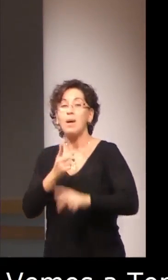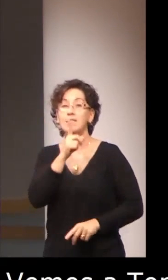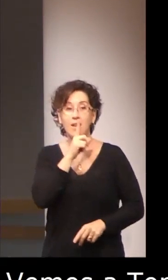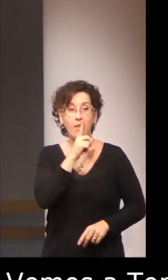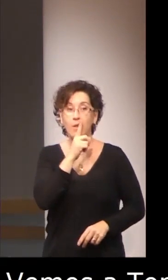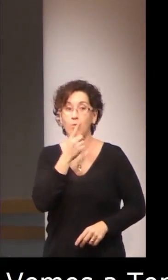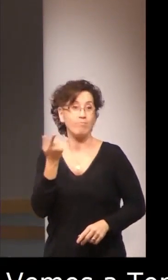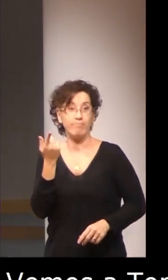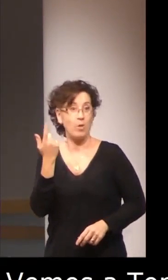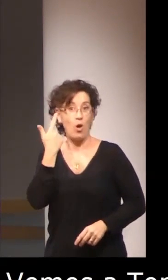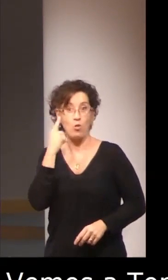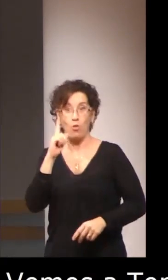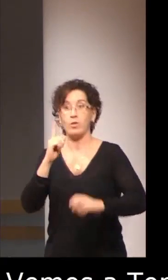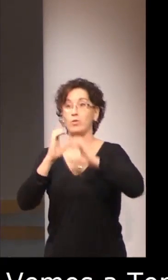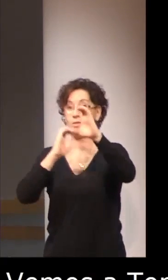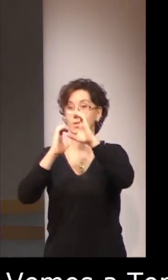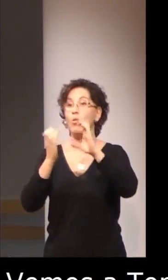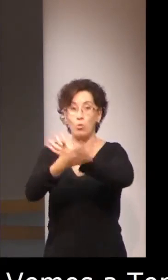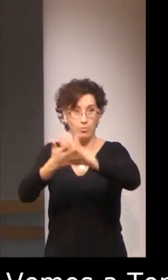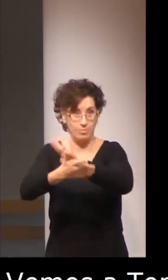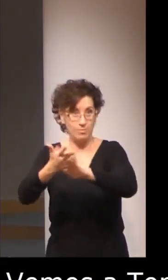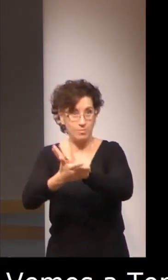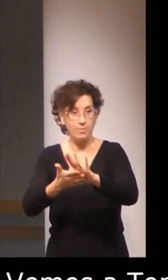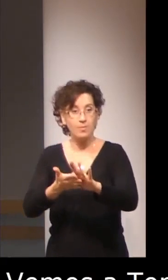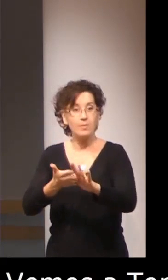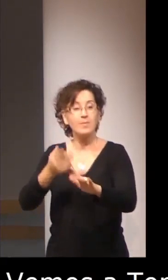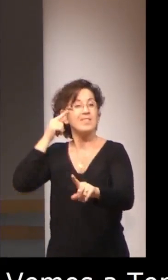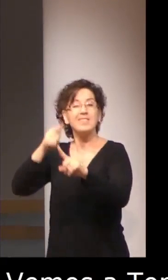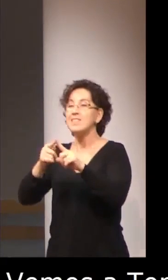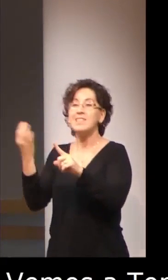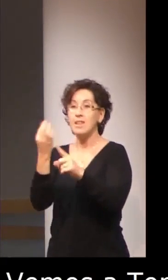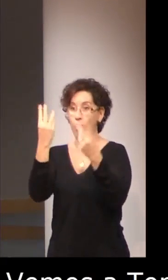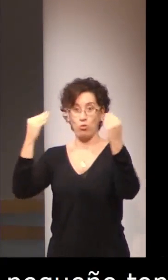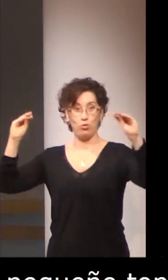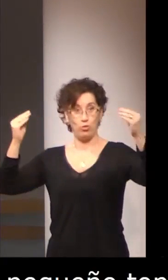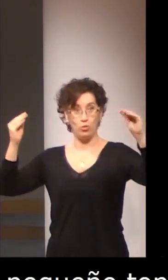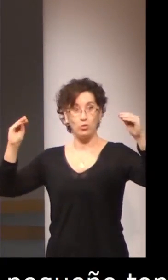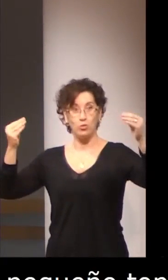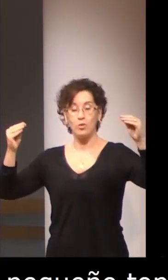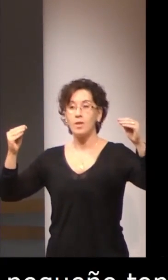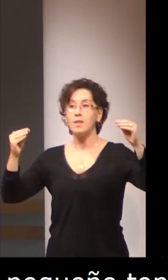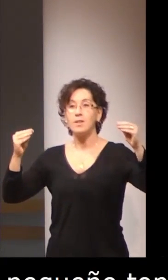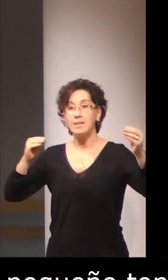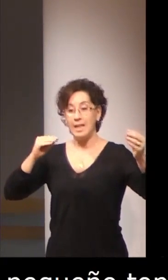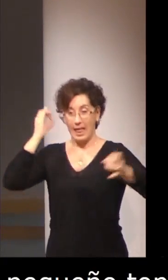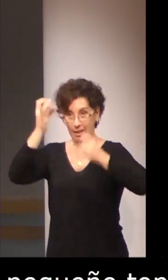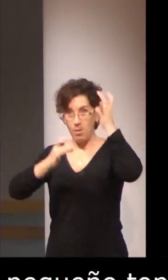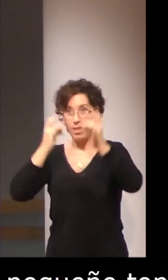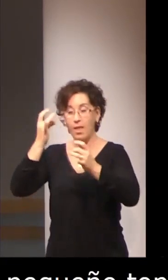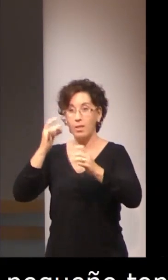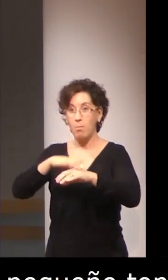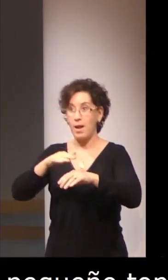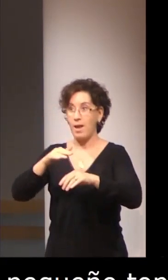asignando la el aspecto que queremos destacar como conclusión es que Estas actividades que están